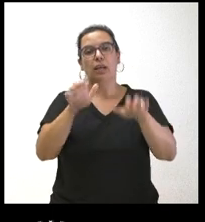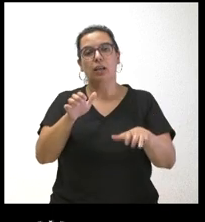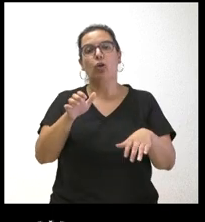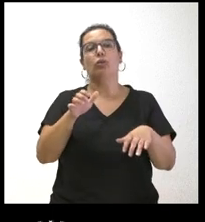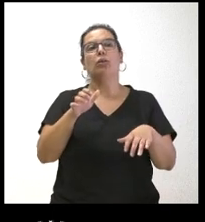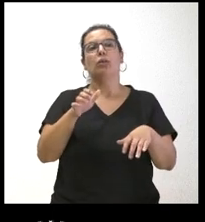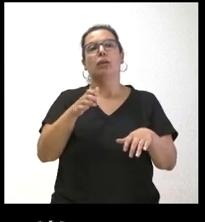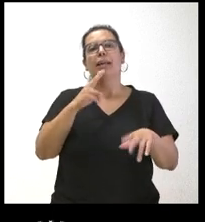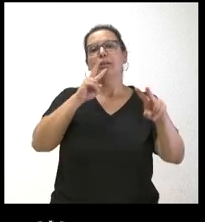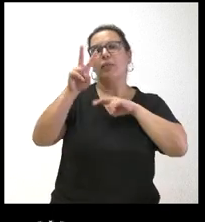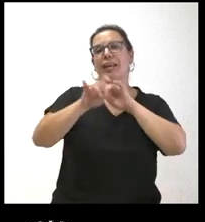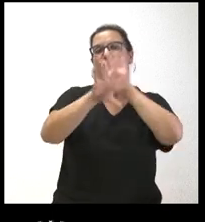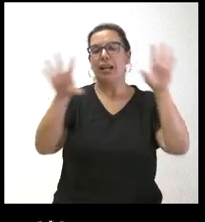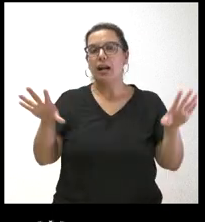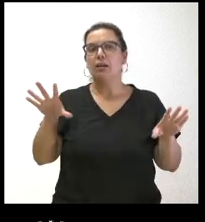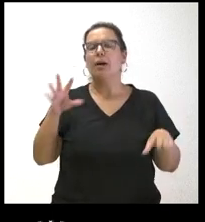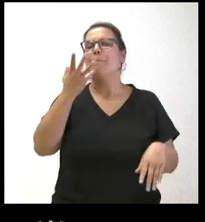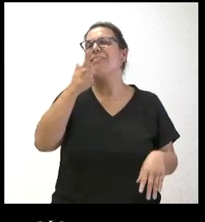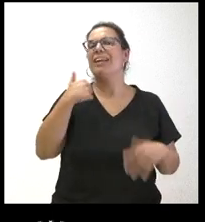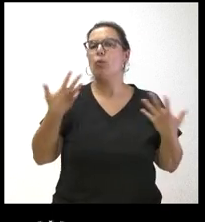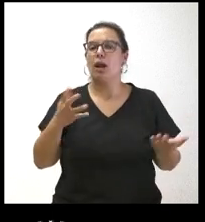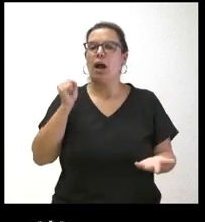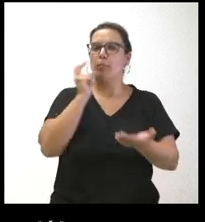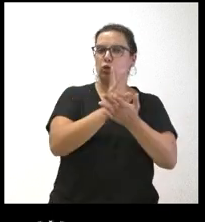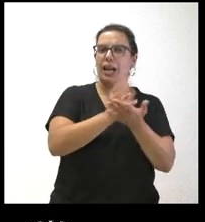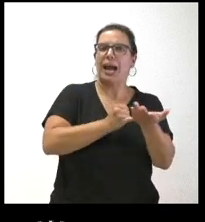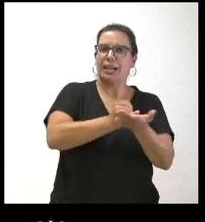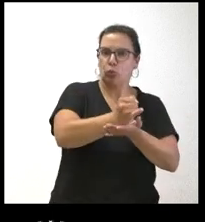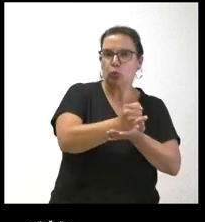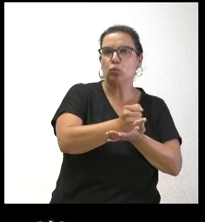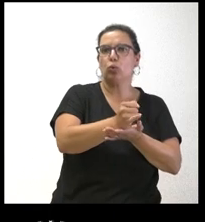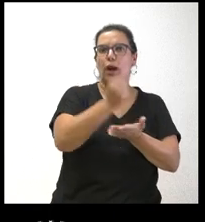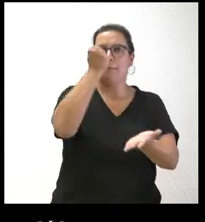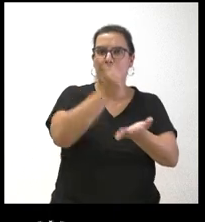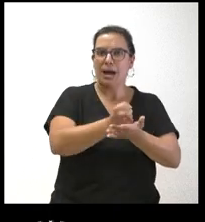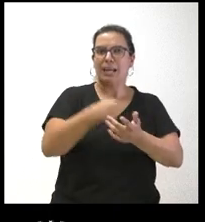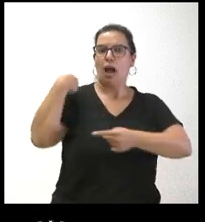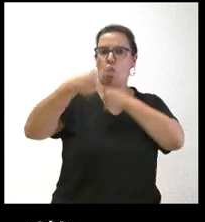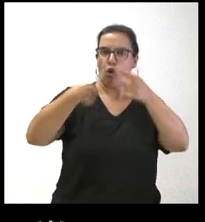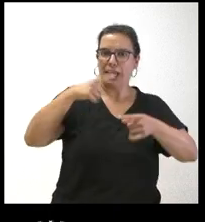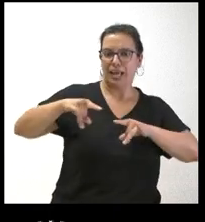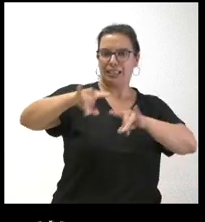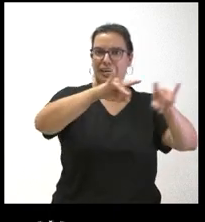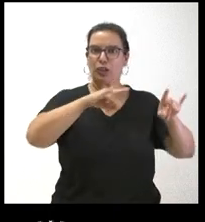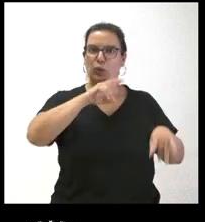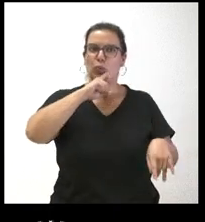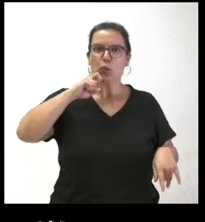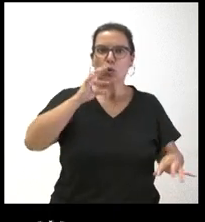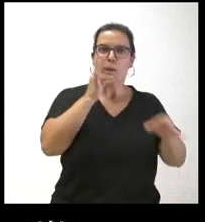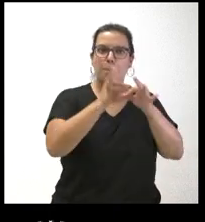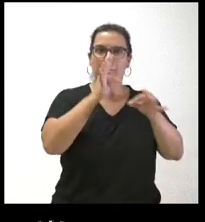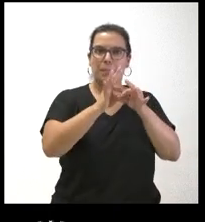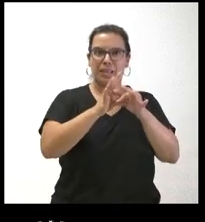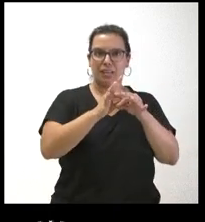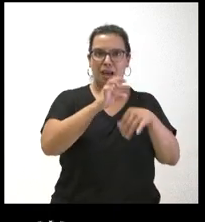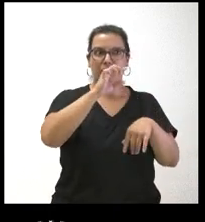prefieren si apostar en este caso por la agricultura por una denominación de origen y mantener esas viñas centenarias que son